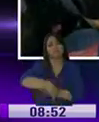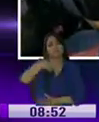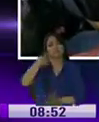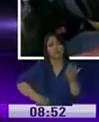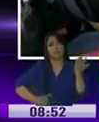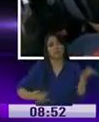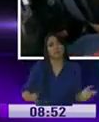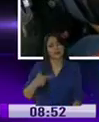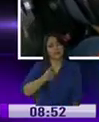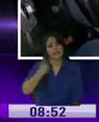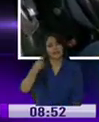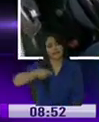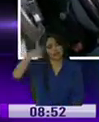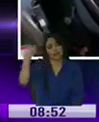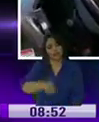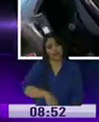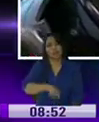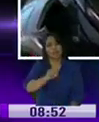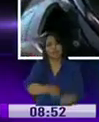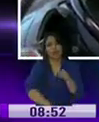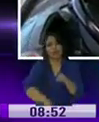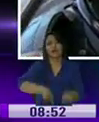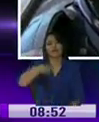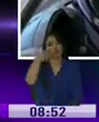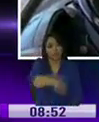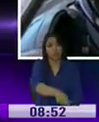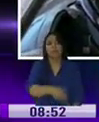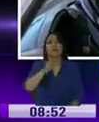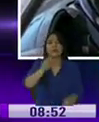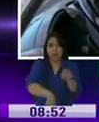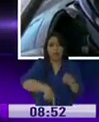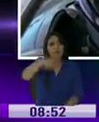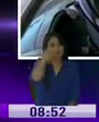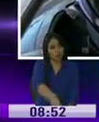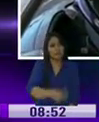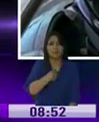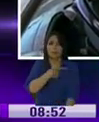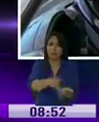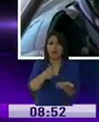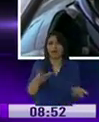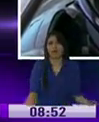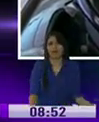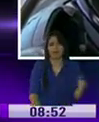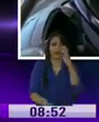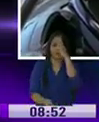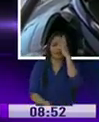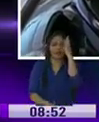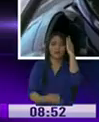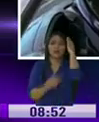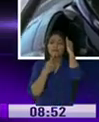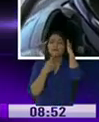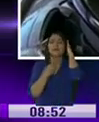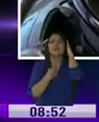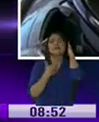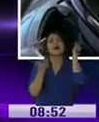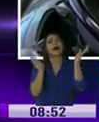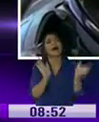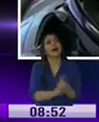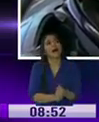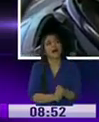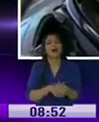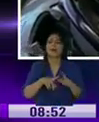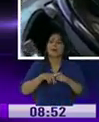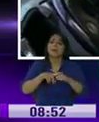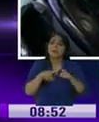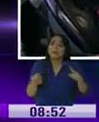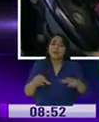es posible que a cada rato nos rompan la vía a propósito ya, y que lo tengamos que pagar nosotros. Ahora, me van a decir y van a decir, pero don Roberto,